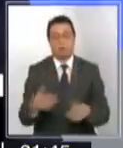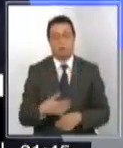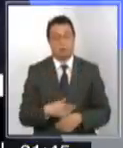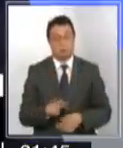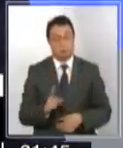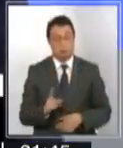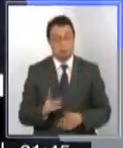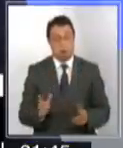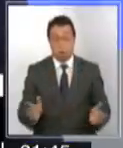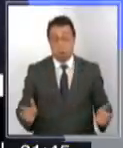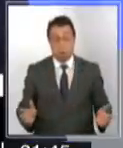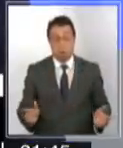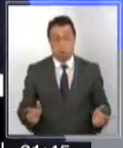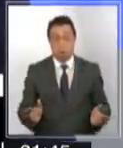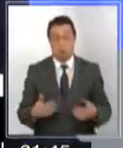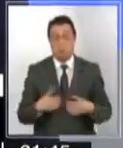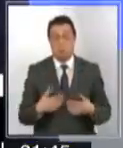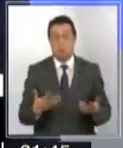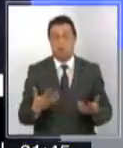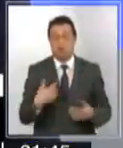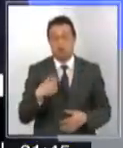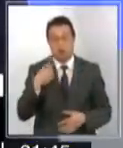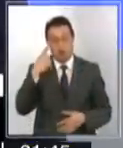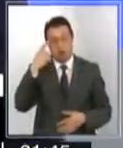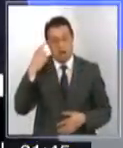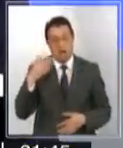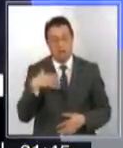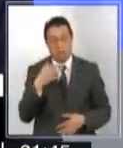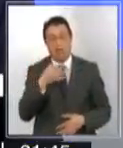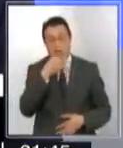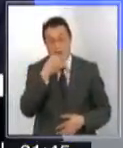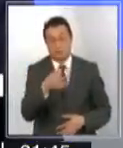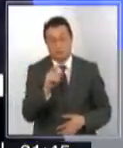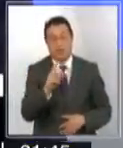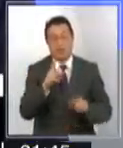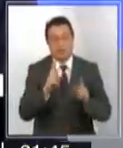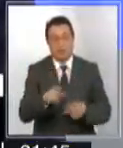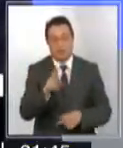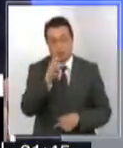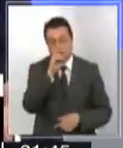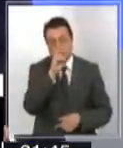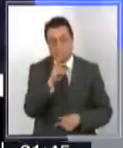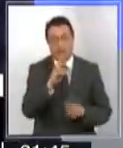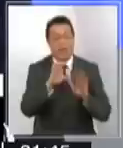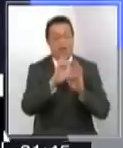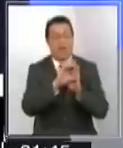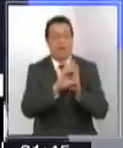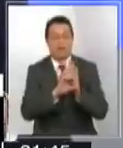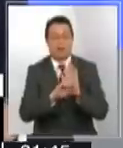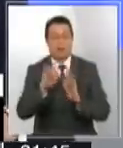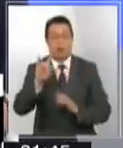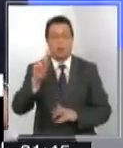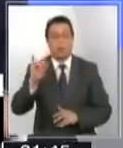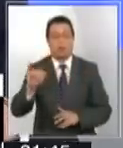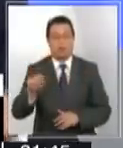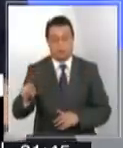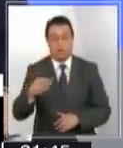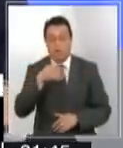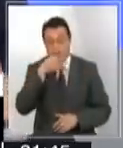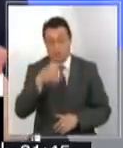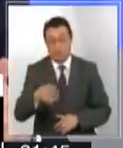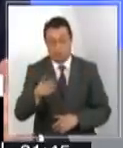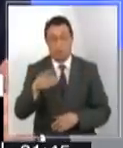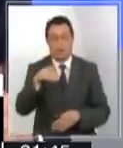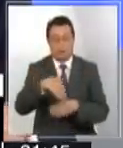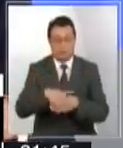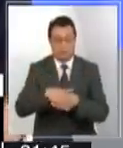¿Por qué? Yo creo que... porque yo lo que planteé es que se tenían que respetar los estatutos de la UDI. Los estatutos de la UDI decían que había que tener elecciones